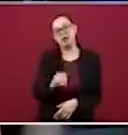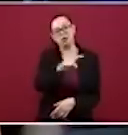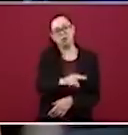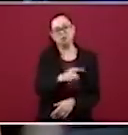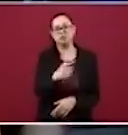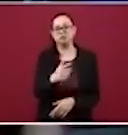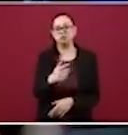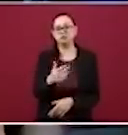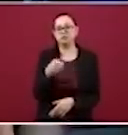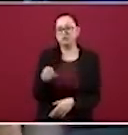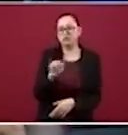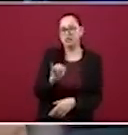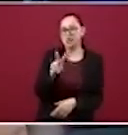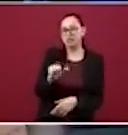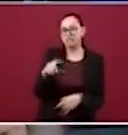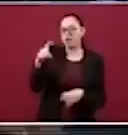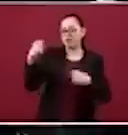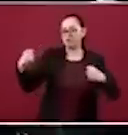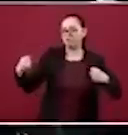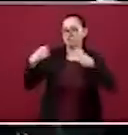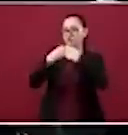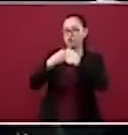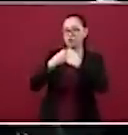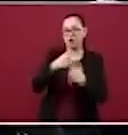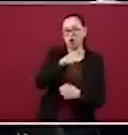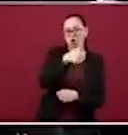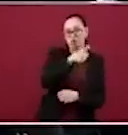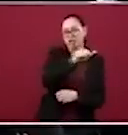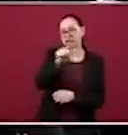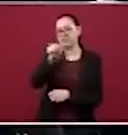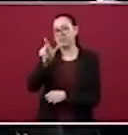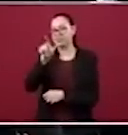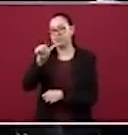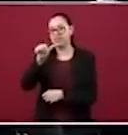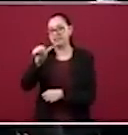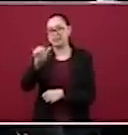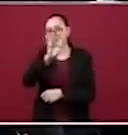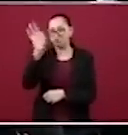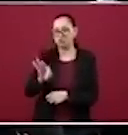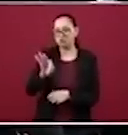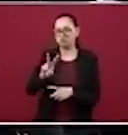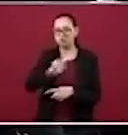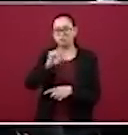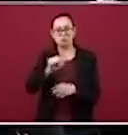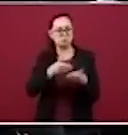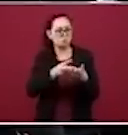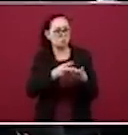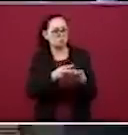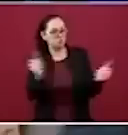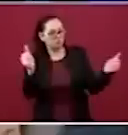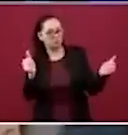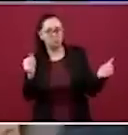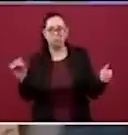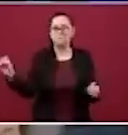no se aumentara el IVA en la frontera, que pasara del 11 al 16%. De repente se desapareció, se subió